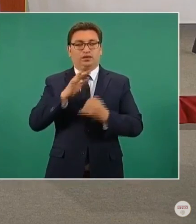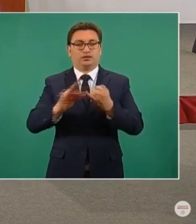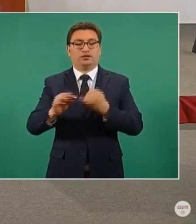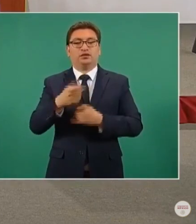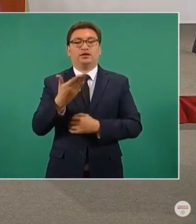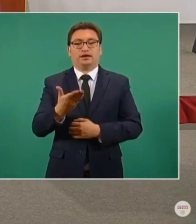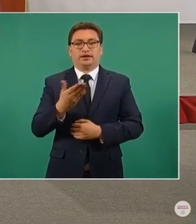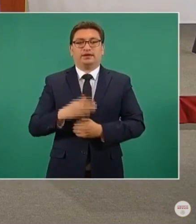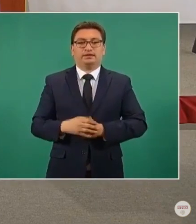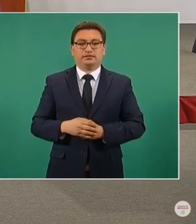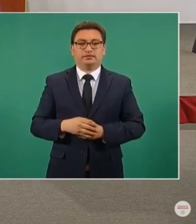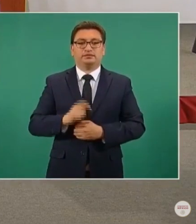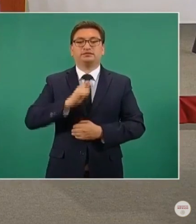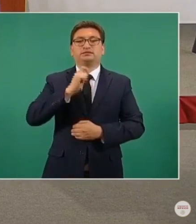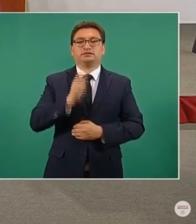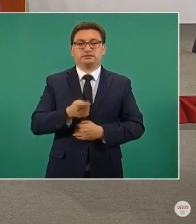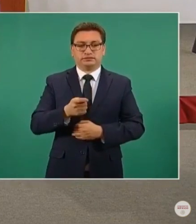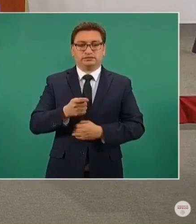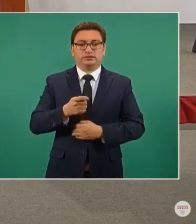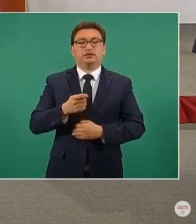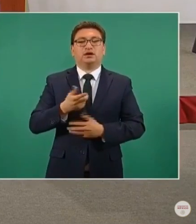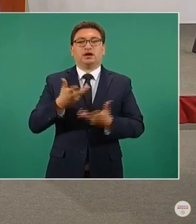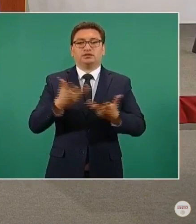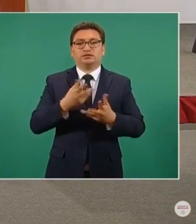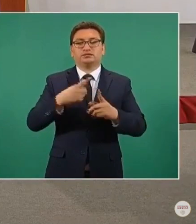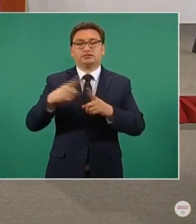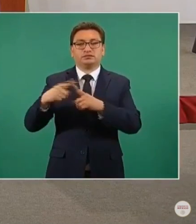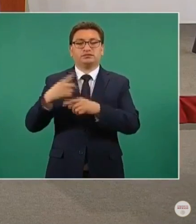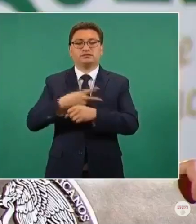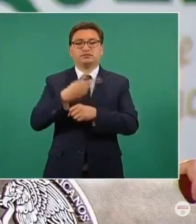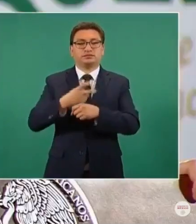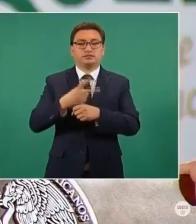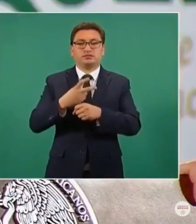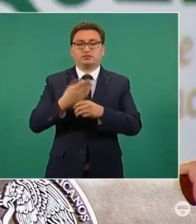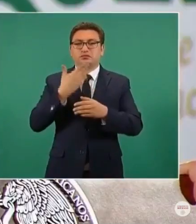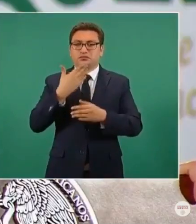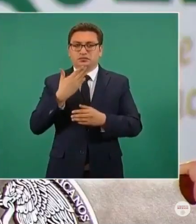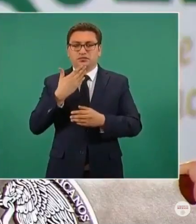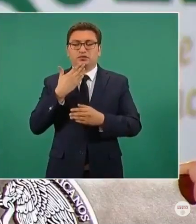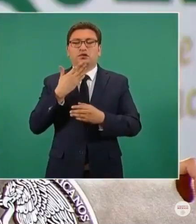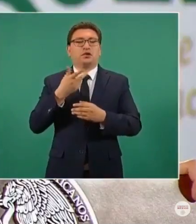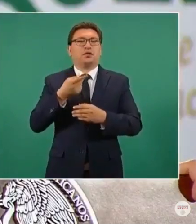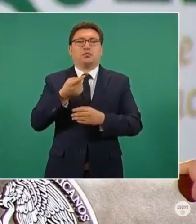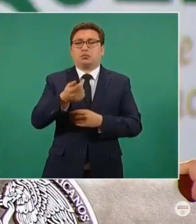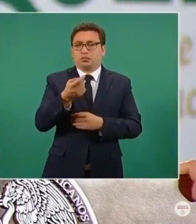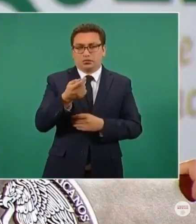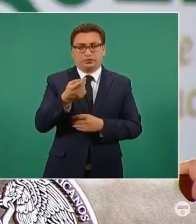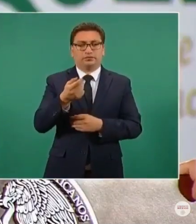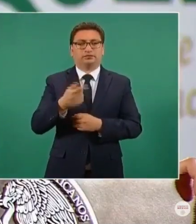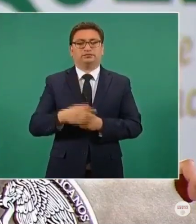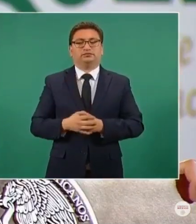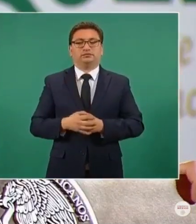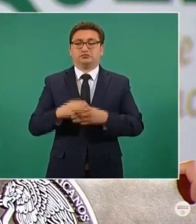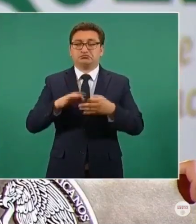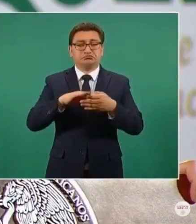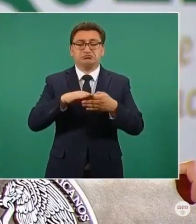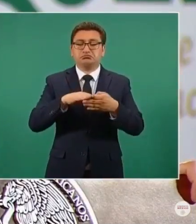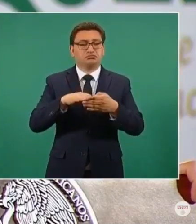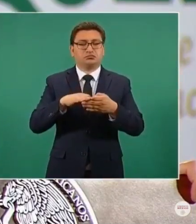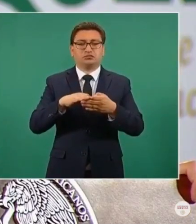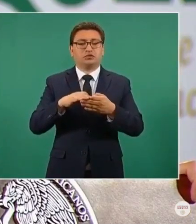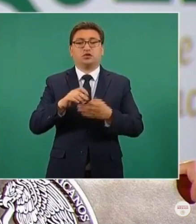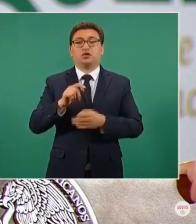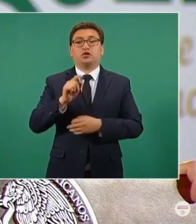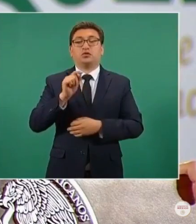los eventos secundarios han permanecido muy estables. Son poco frecuentes, realmente muy poco frecuentes, menos